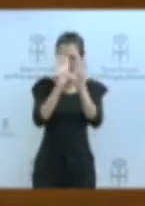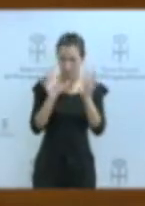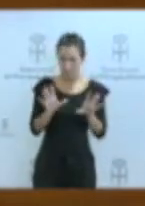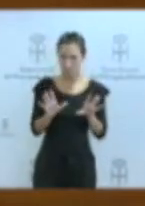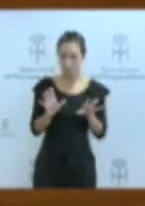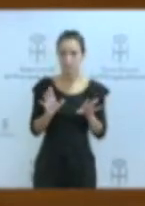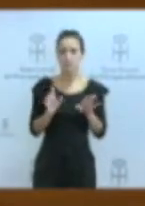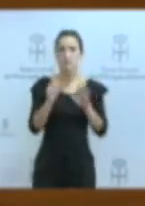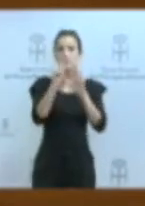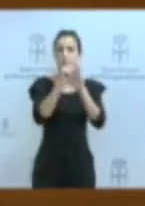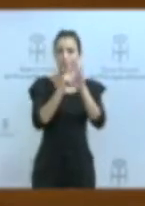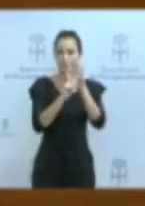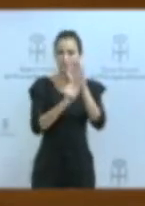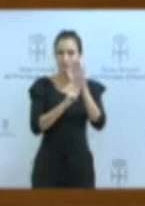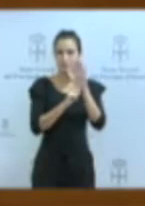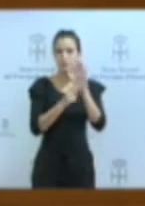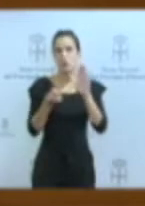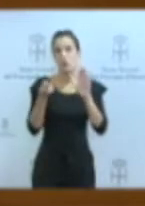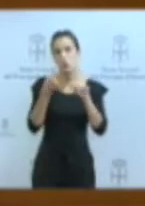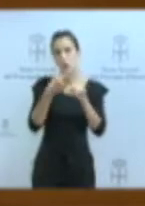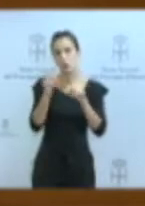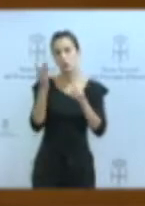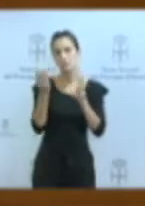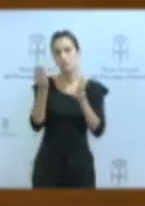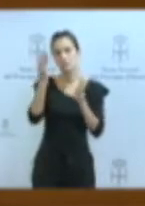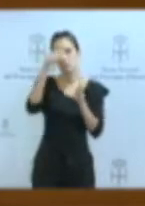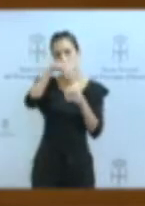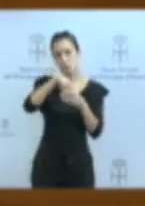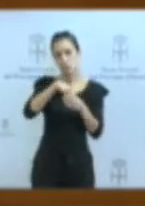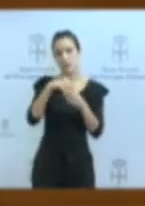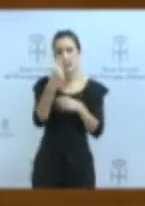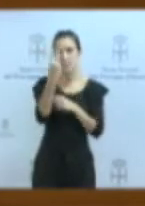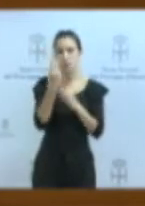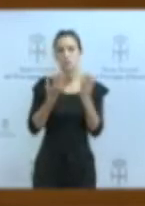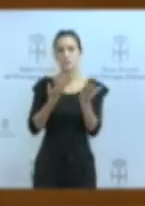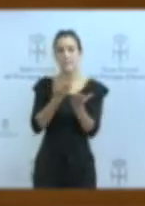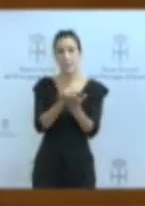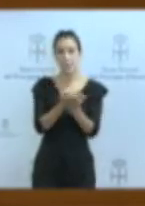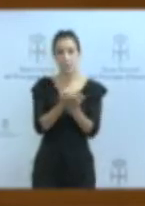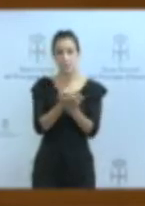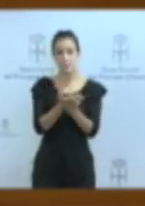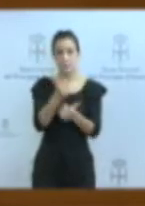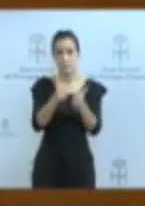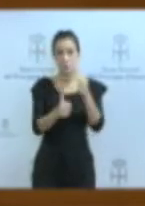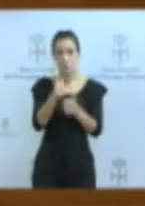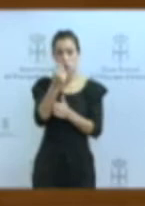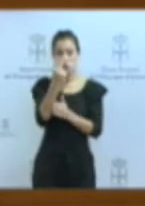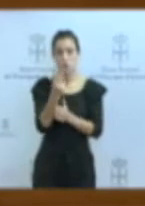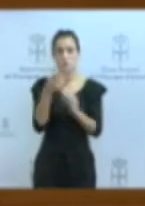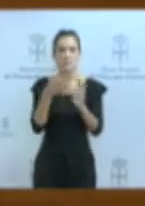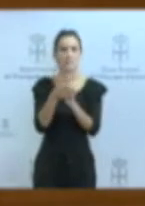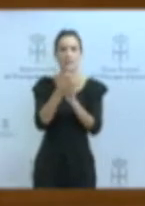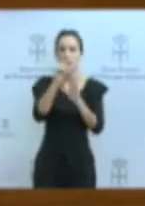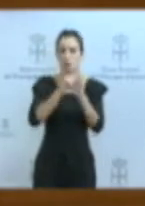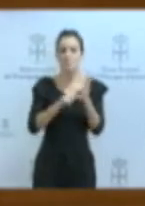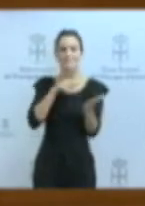en estas dos licitaciones son parámetros exigentes, no excluyentes. Son exigentes en cuanto a que, como